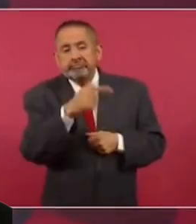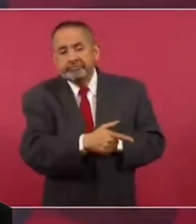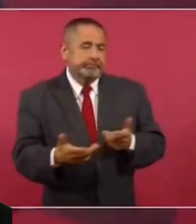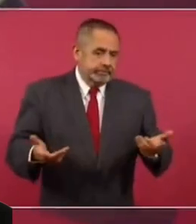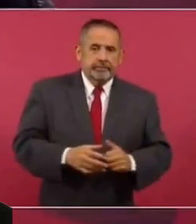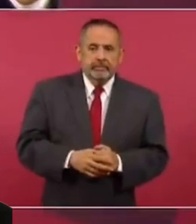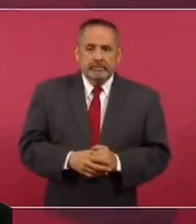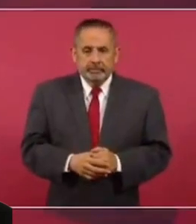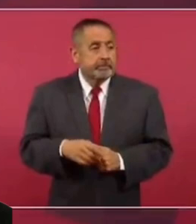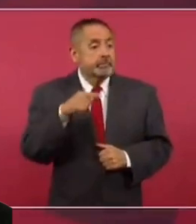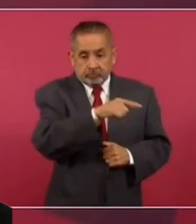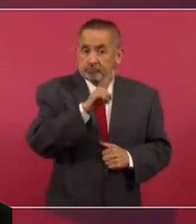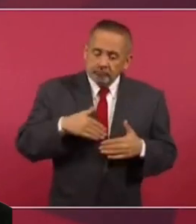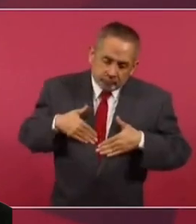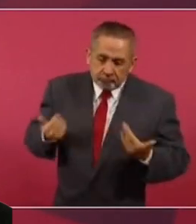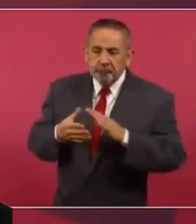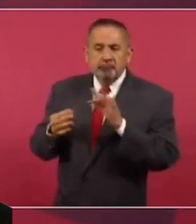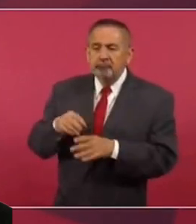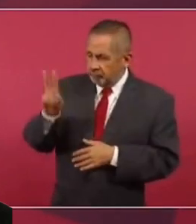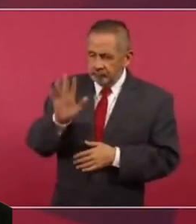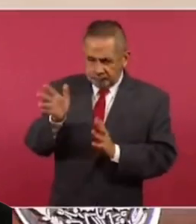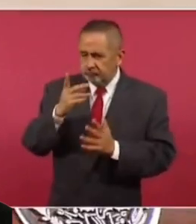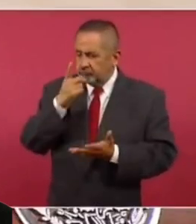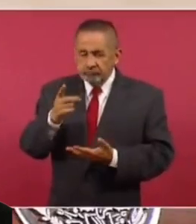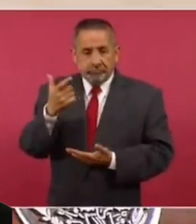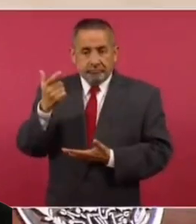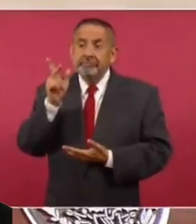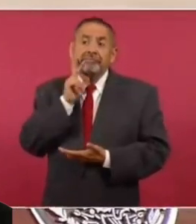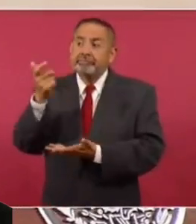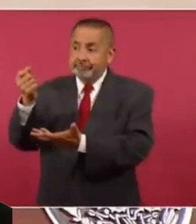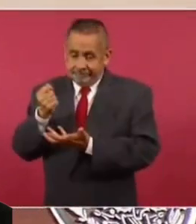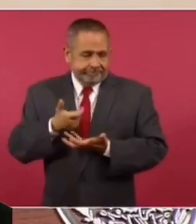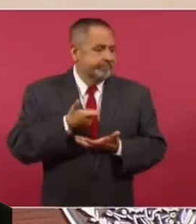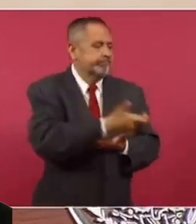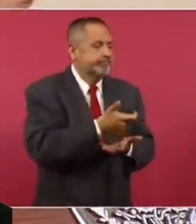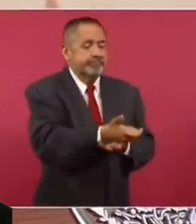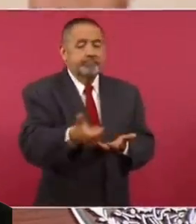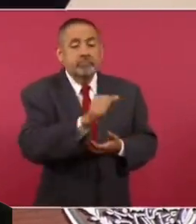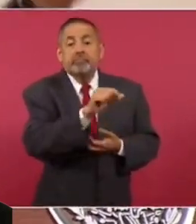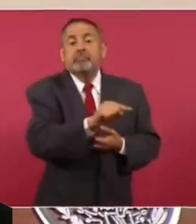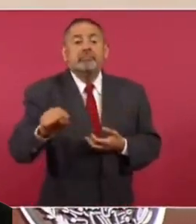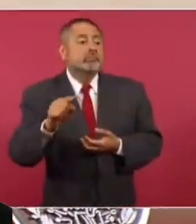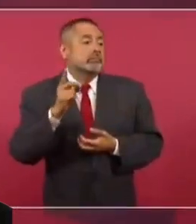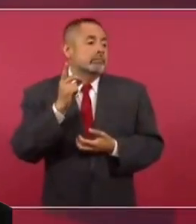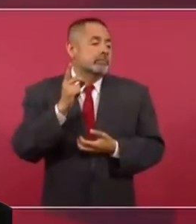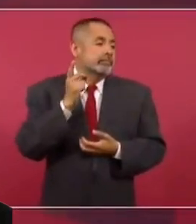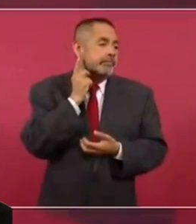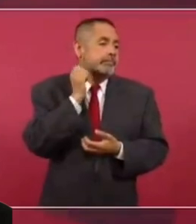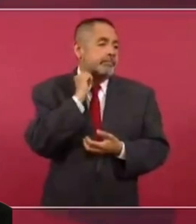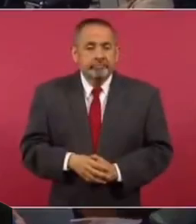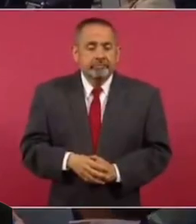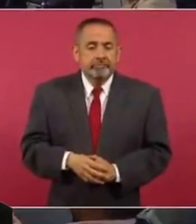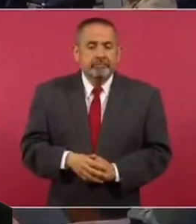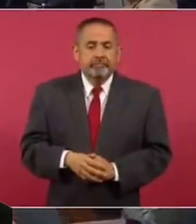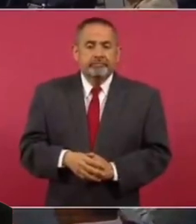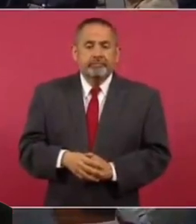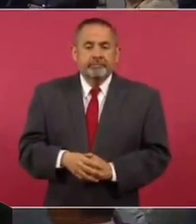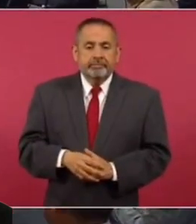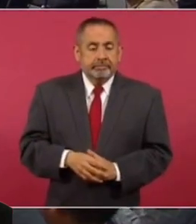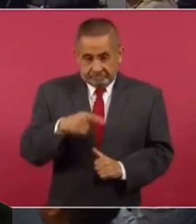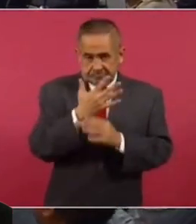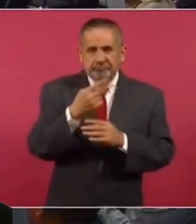del daño, pero él reveló de que habían entregado dinero de Pemex a los legisladores, es más, hasta dio la lista